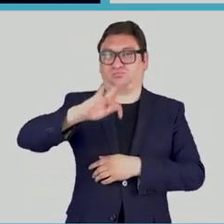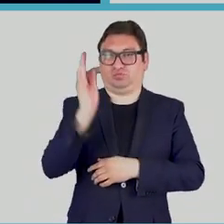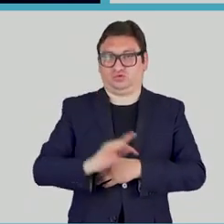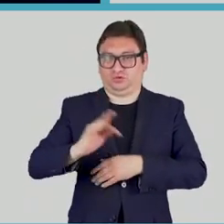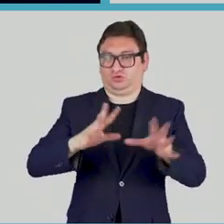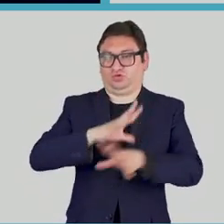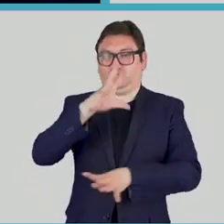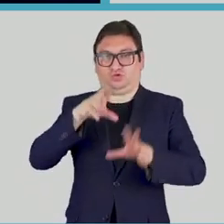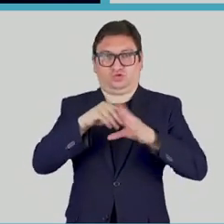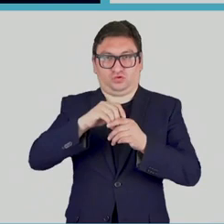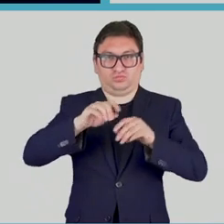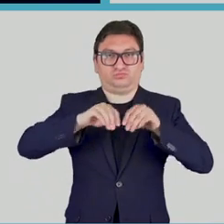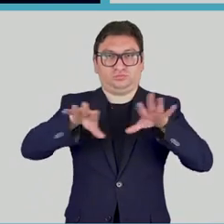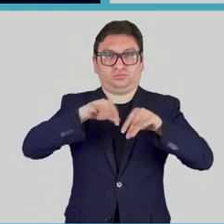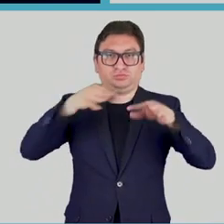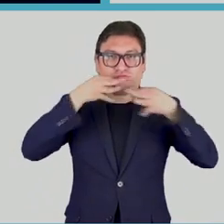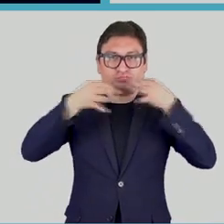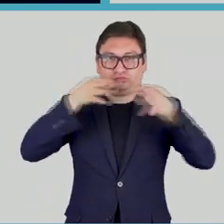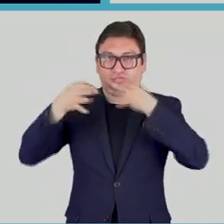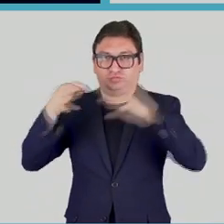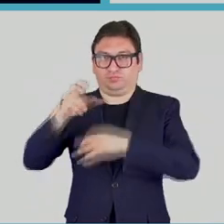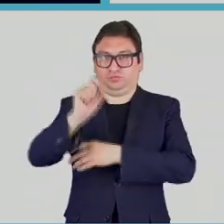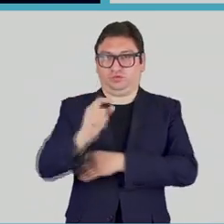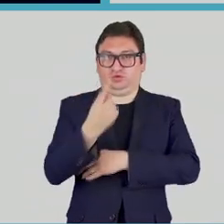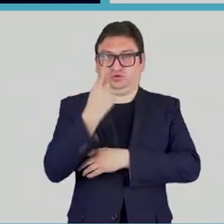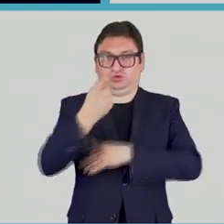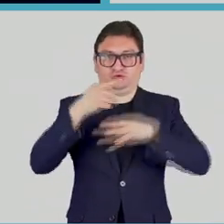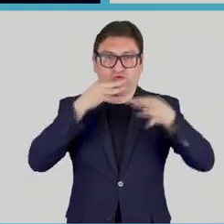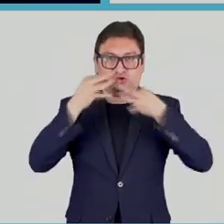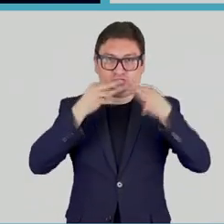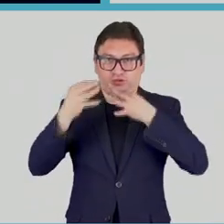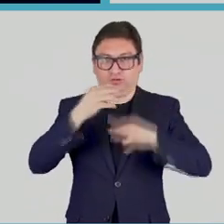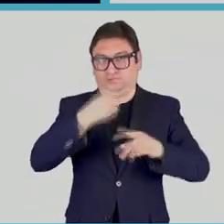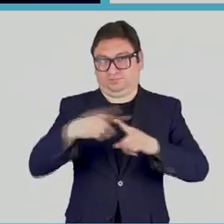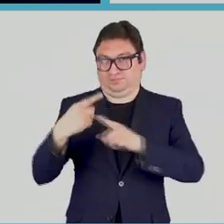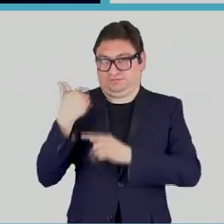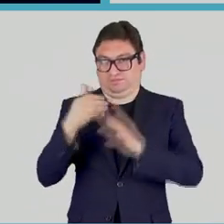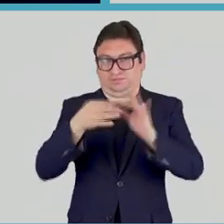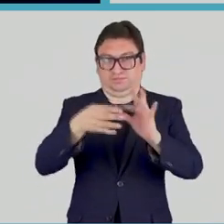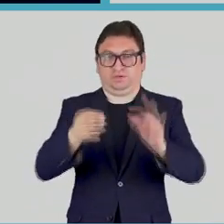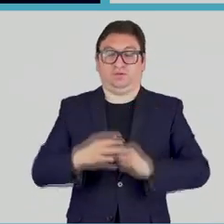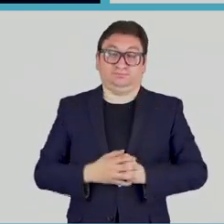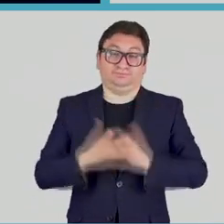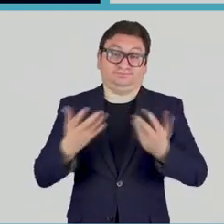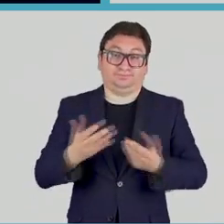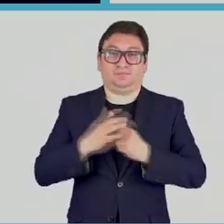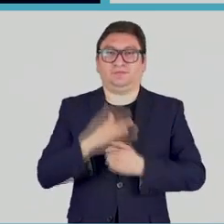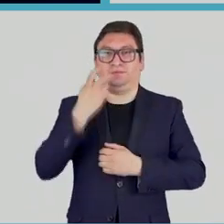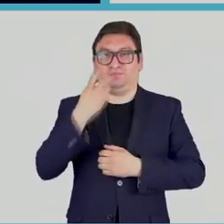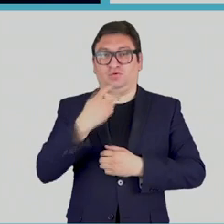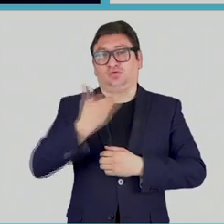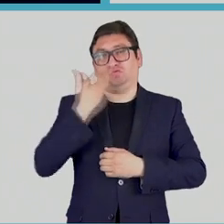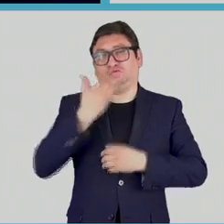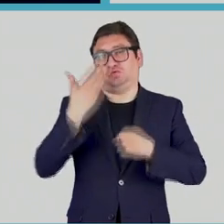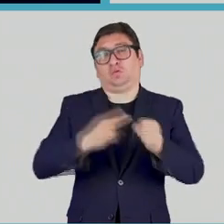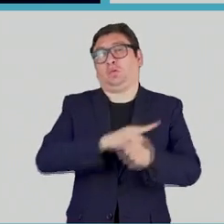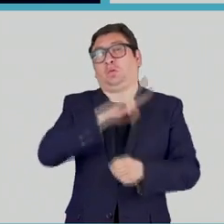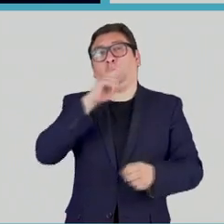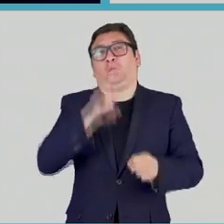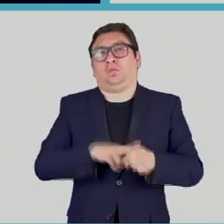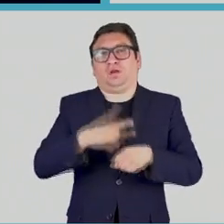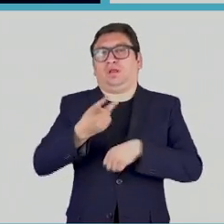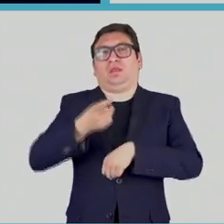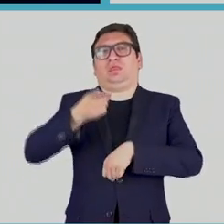del total de las notas transmitidas en los 21 noticiarios ya referidos así que en tiempos de normalidad